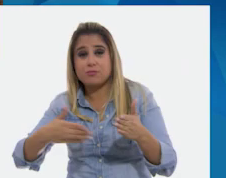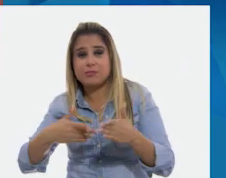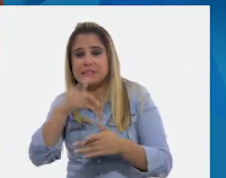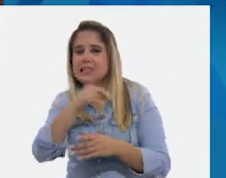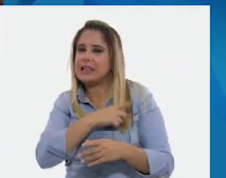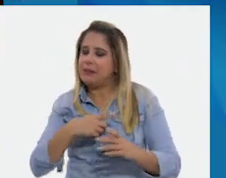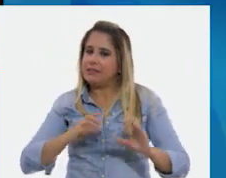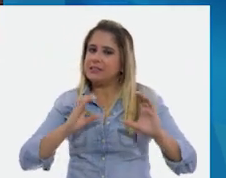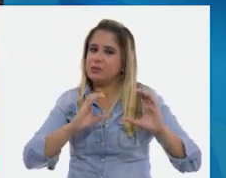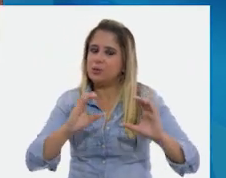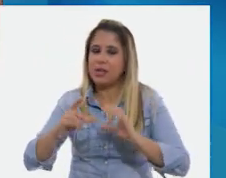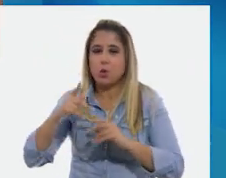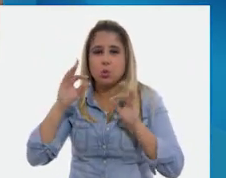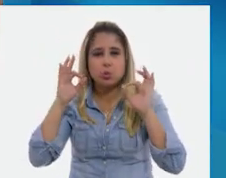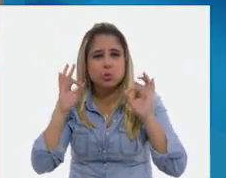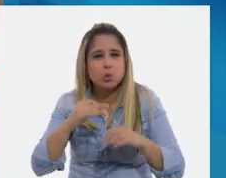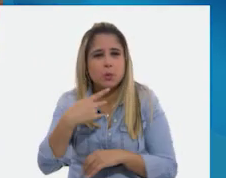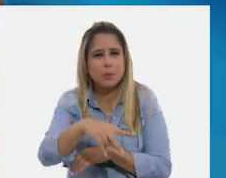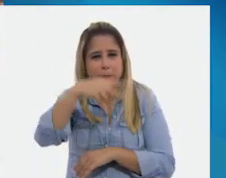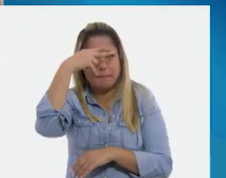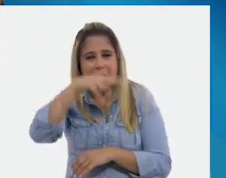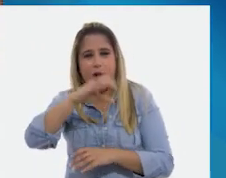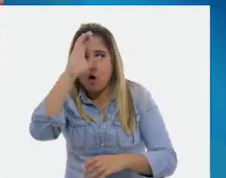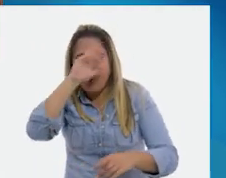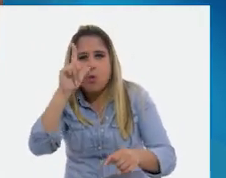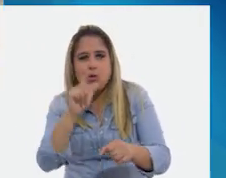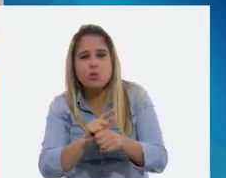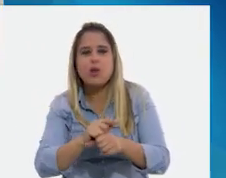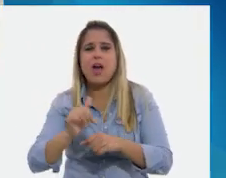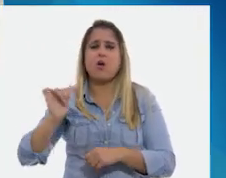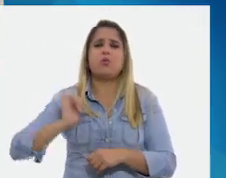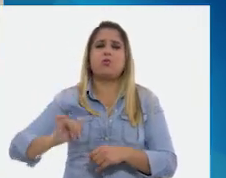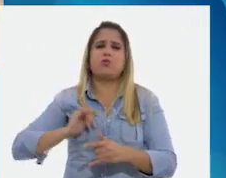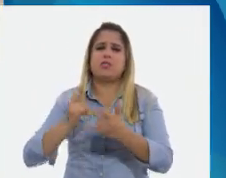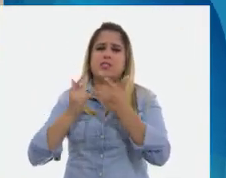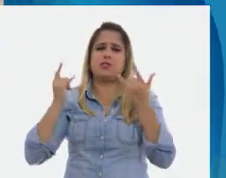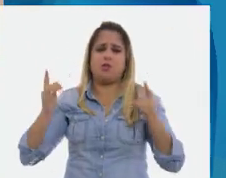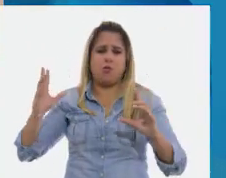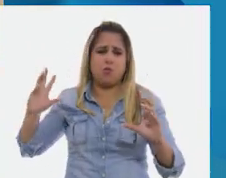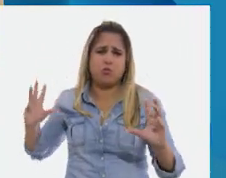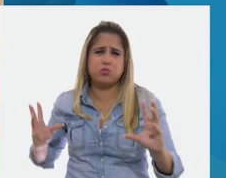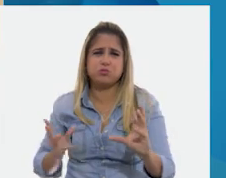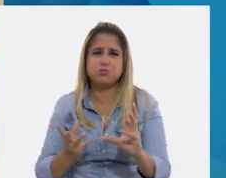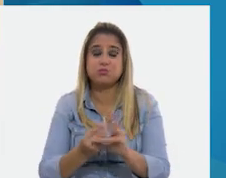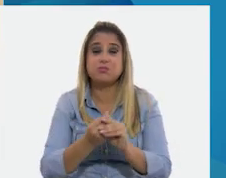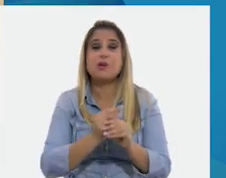cocina tradicional mexicana, cultura comunitaria, ancestral y viva.